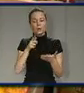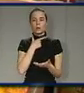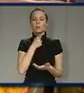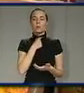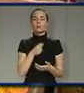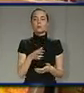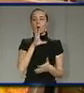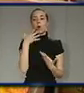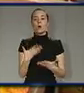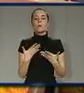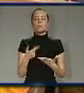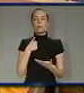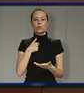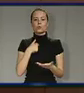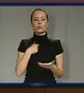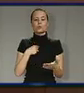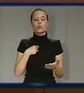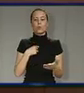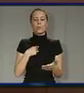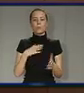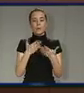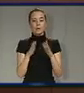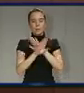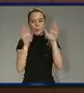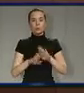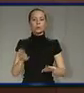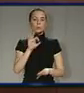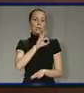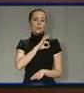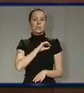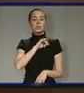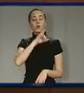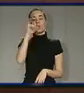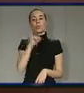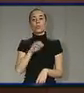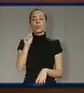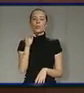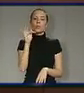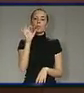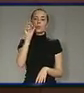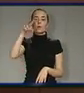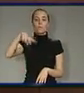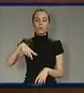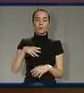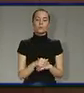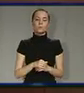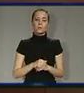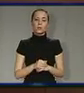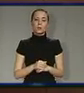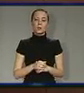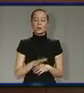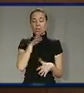comprar el último de Carlos Ruiz Zafón... ...y estoy leyendo un libro de Julia